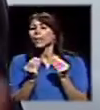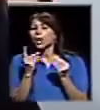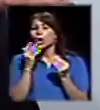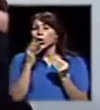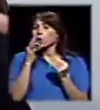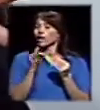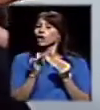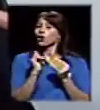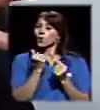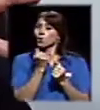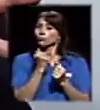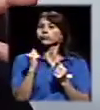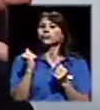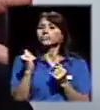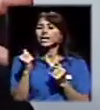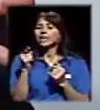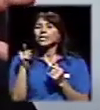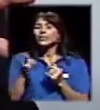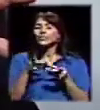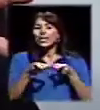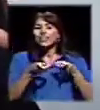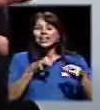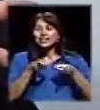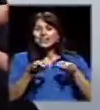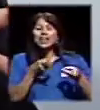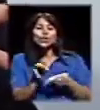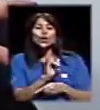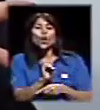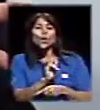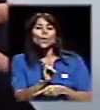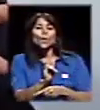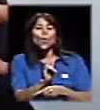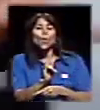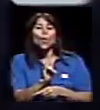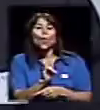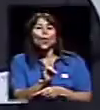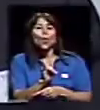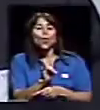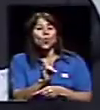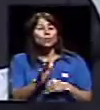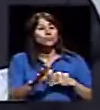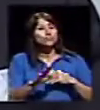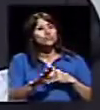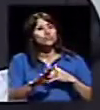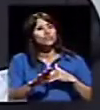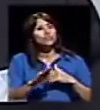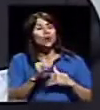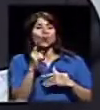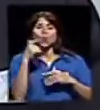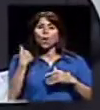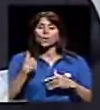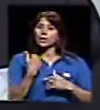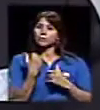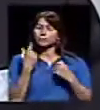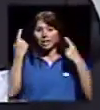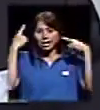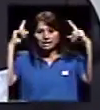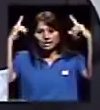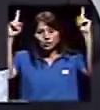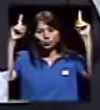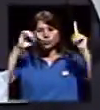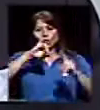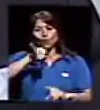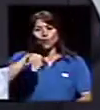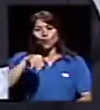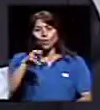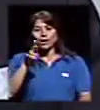abanderado, y la descripción suya de Juan Rafael Mora es básicamente eso, es el empresario exitoso, claro, y el